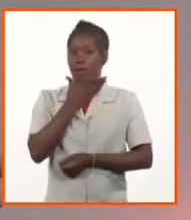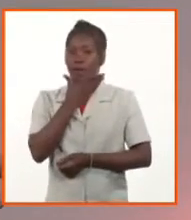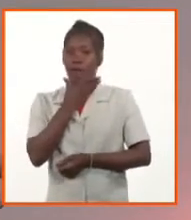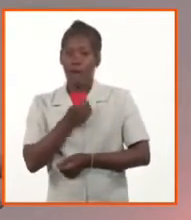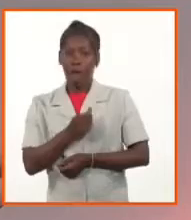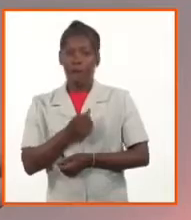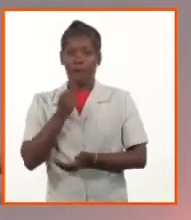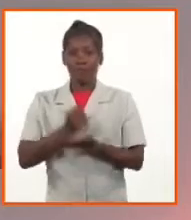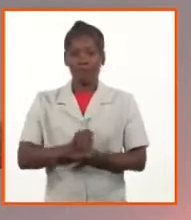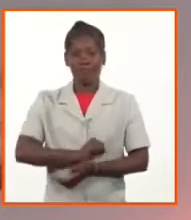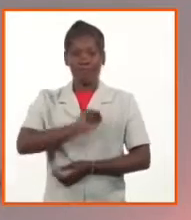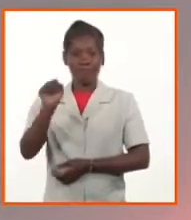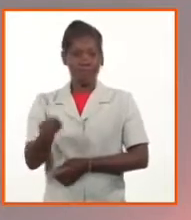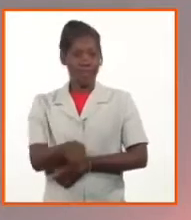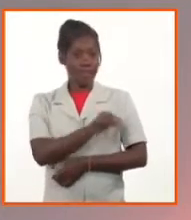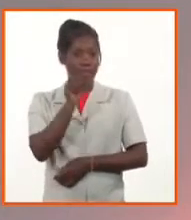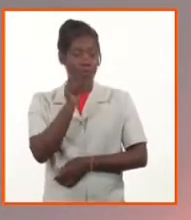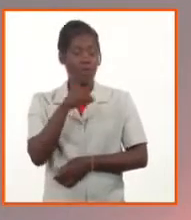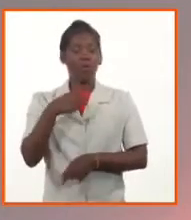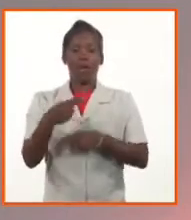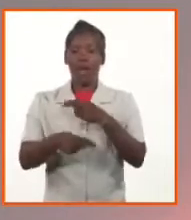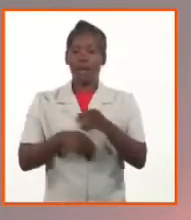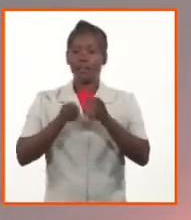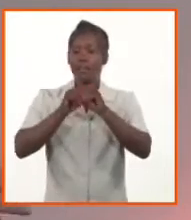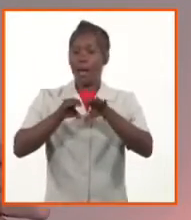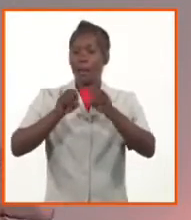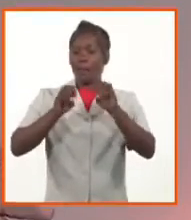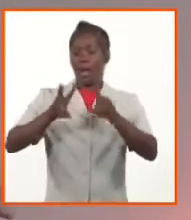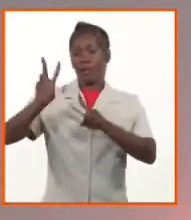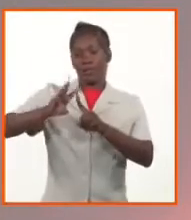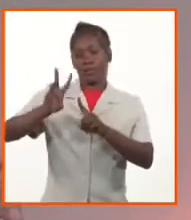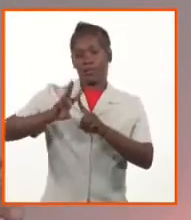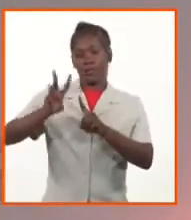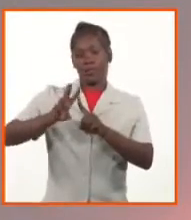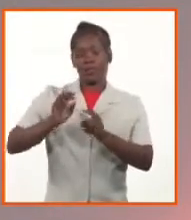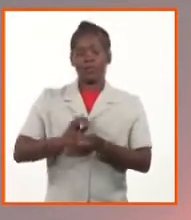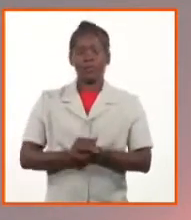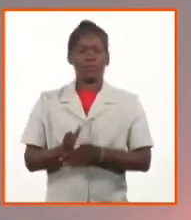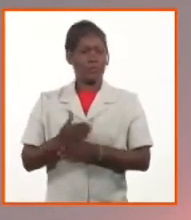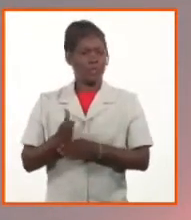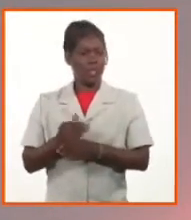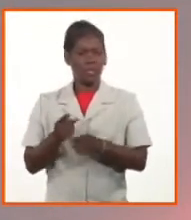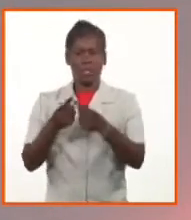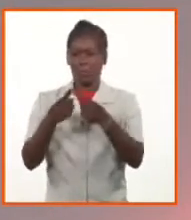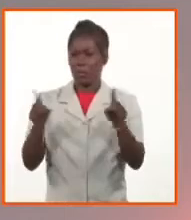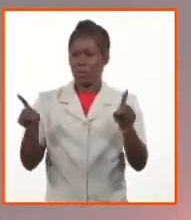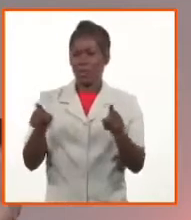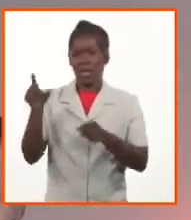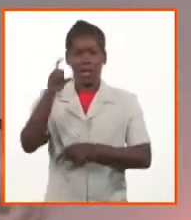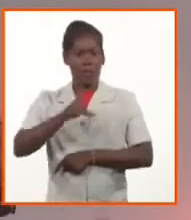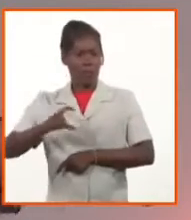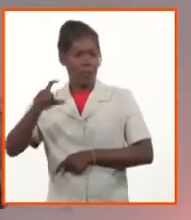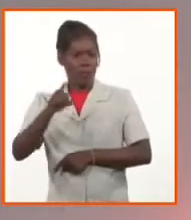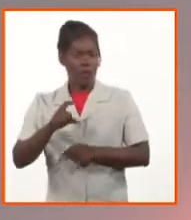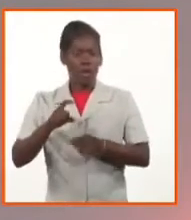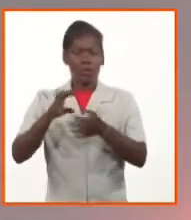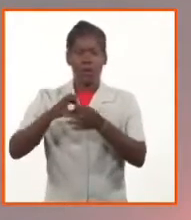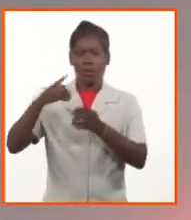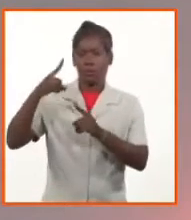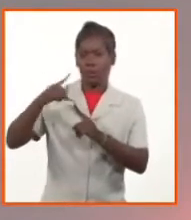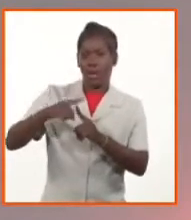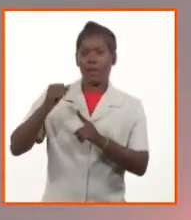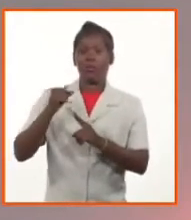en varias provincias también hemos logrado que se transmitan por televisión nacional, como Artesoy, en Camagüey, Cortocircuito, en Guantánamo, y aún siempre